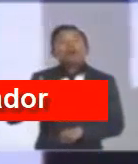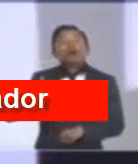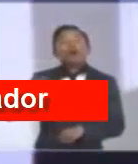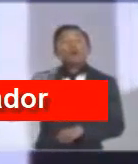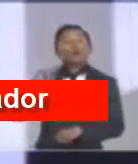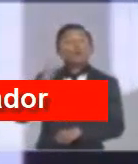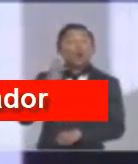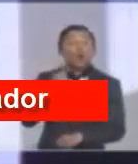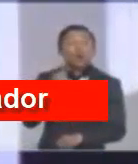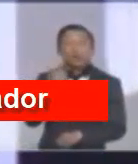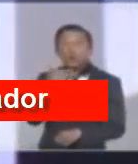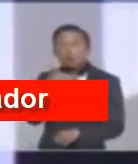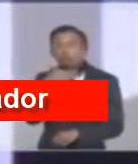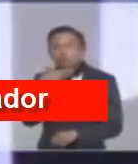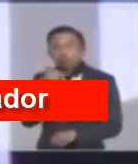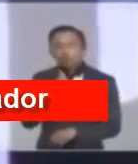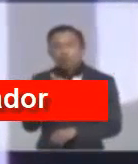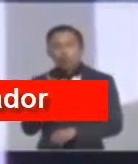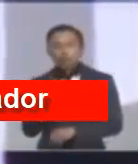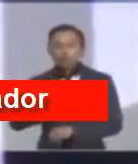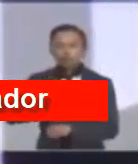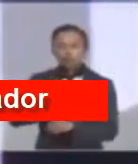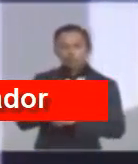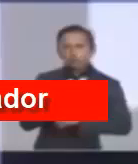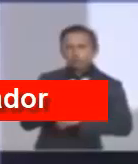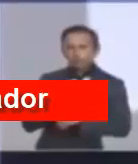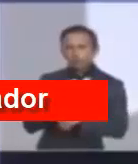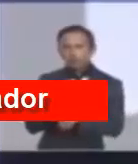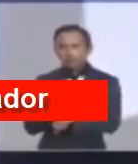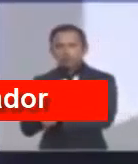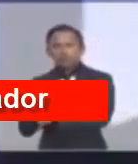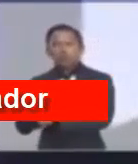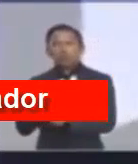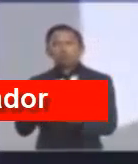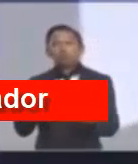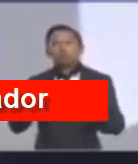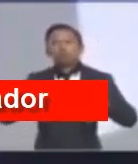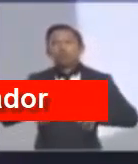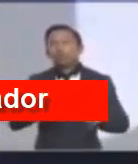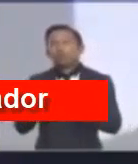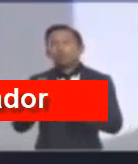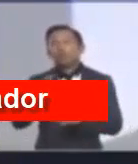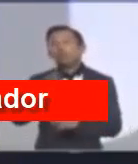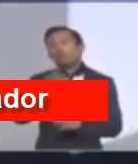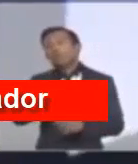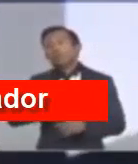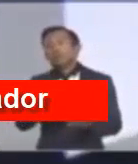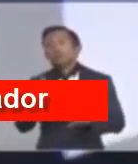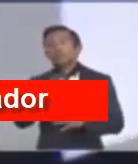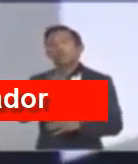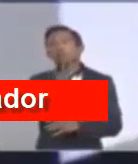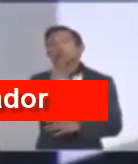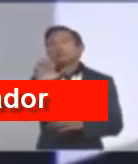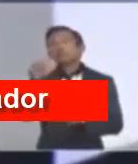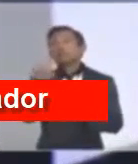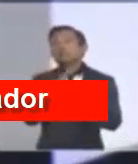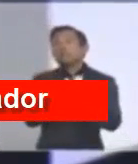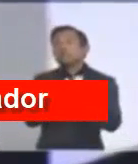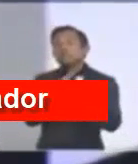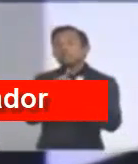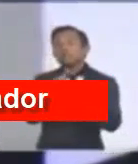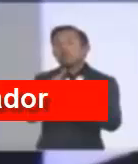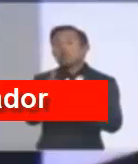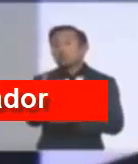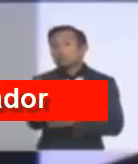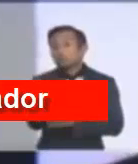ayer. Uh-huh. Y creo que Andrés ha hablado todos los días de la necesidad de reconciliar al país y